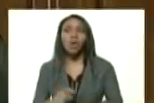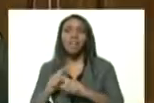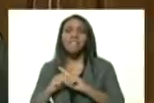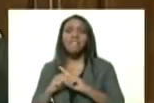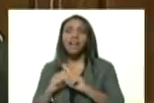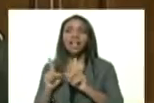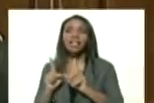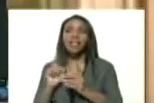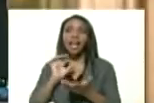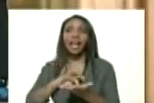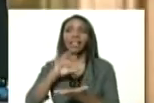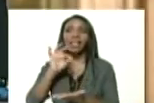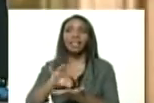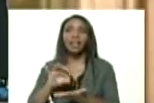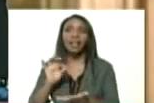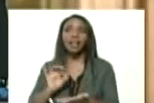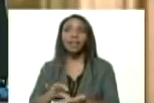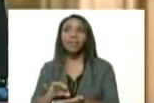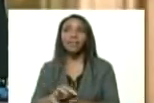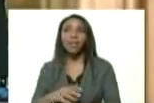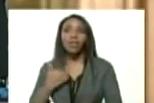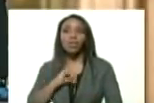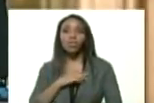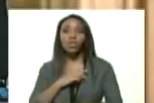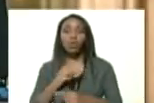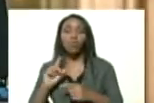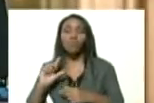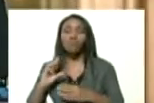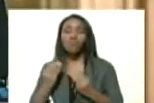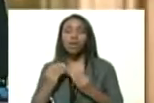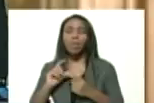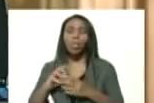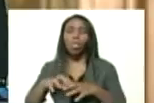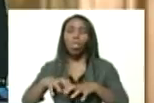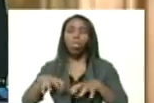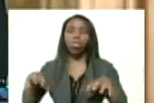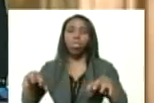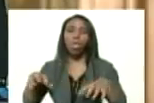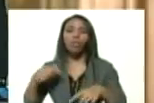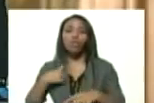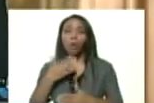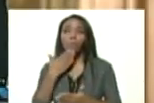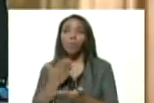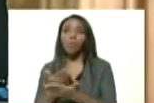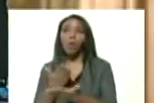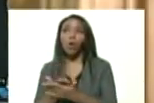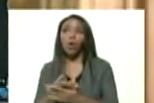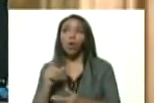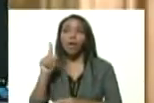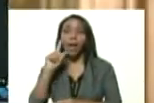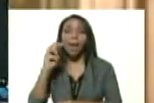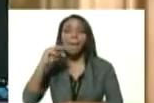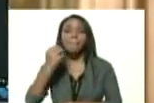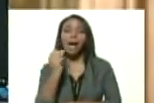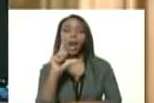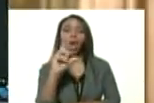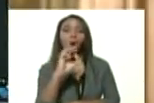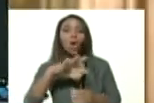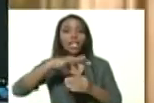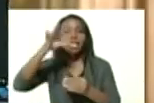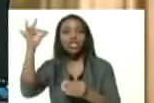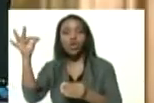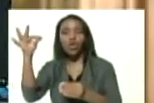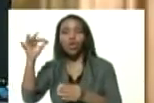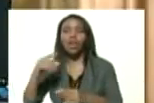estratégica estamos muy divididos porque yo propongo el malojillo y diosdado